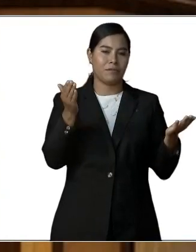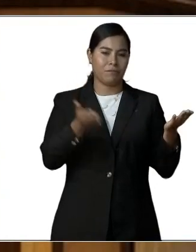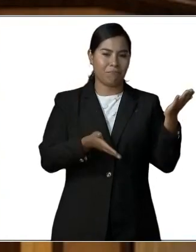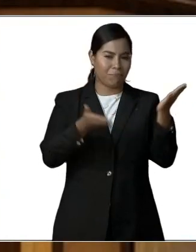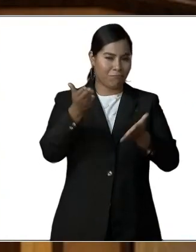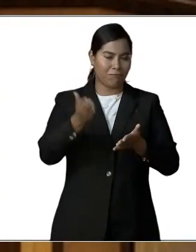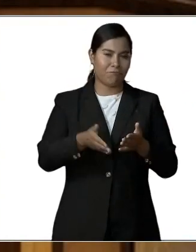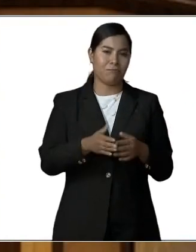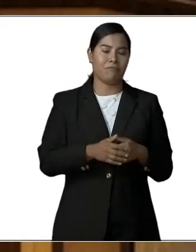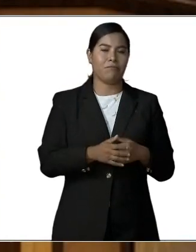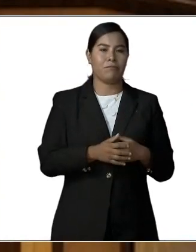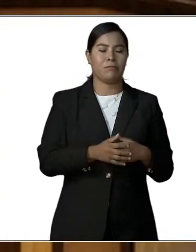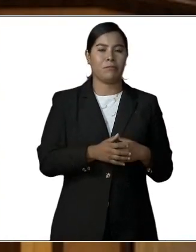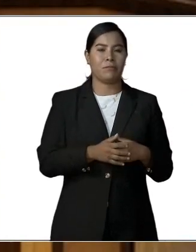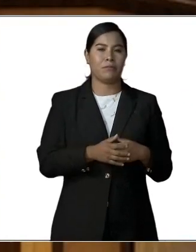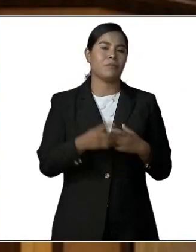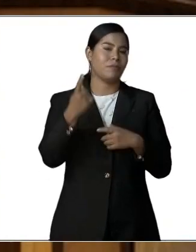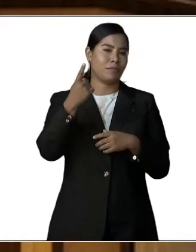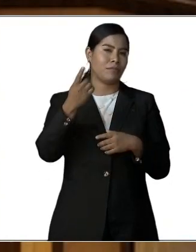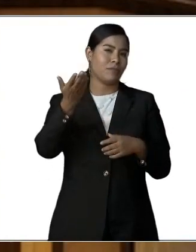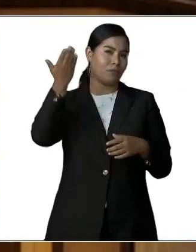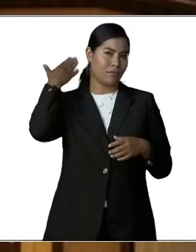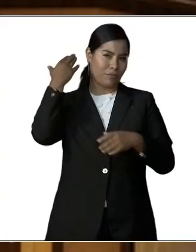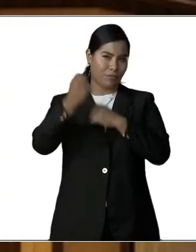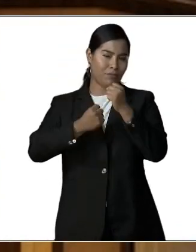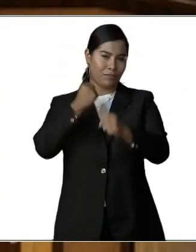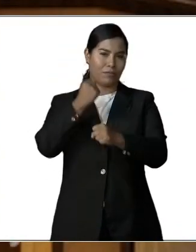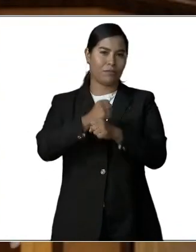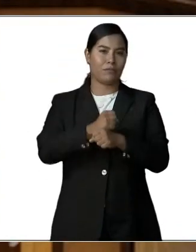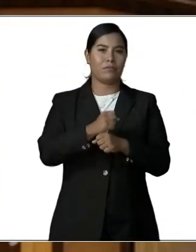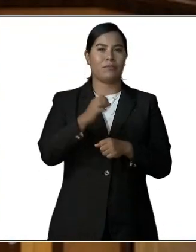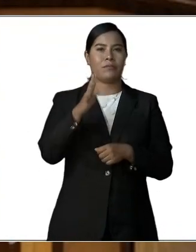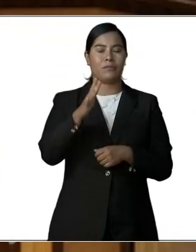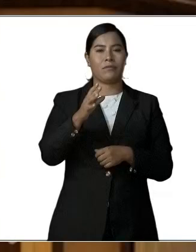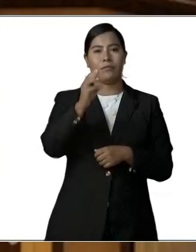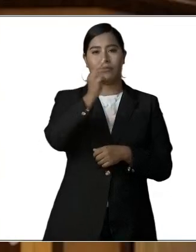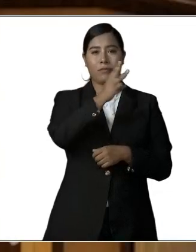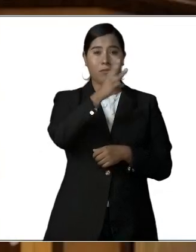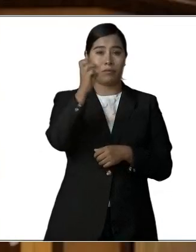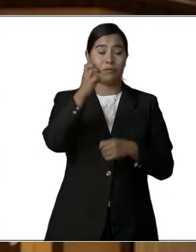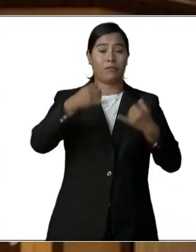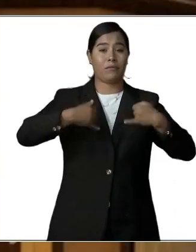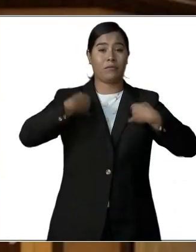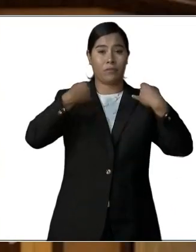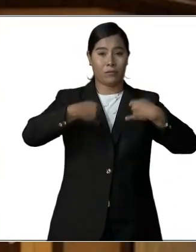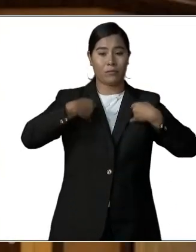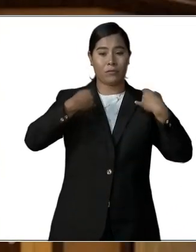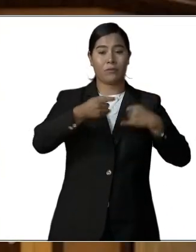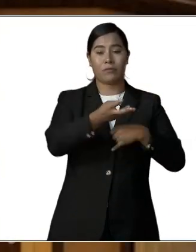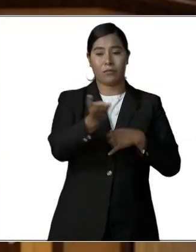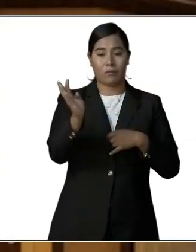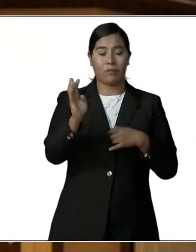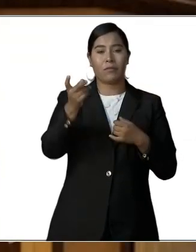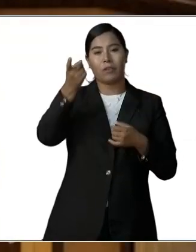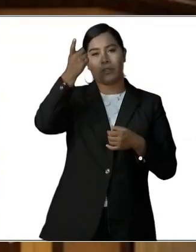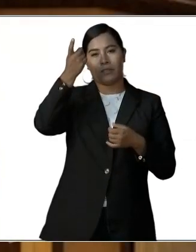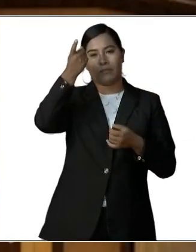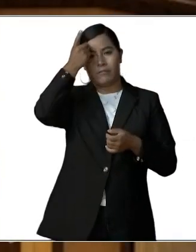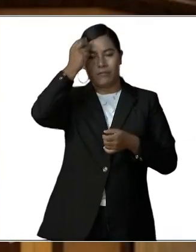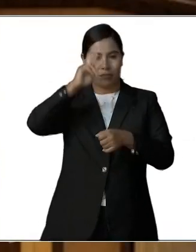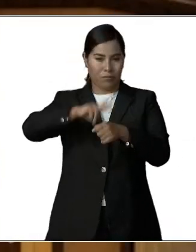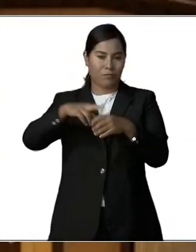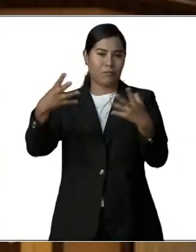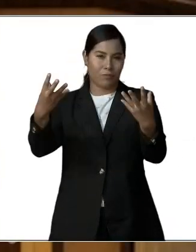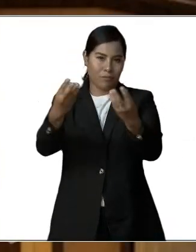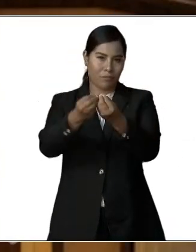año pasado, 300 jóvenes, no es sencilla, a pesar de que vienen con sus directores, vienen ellos por su